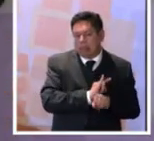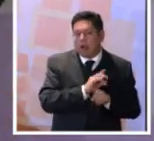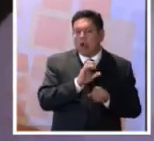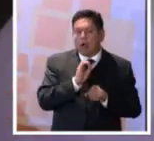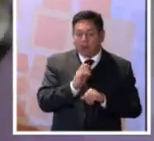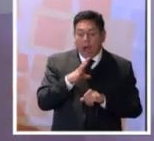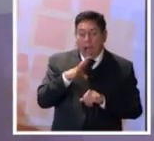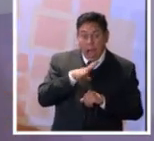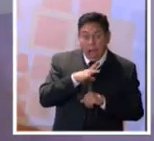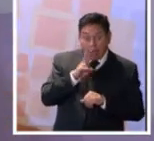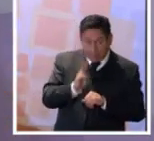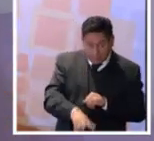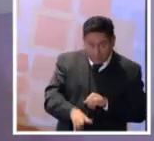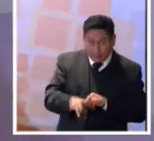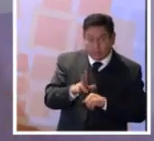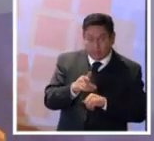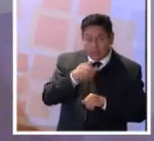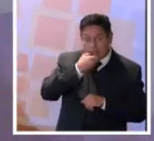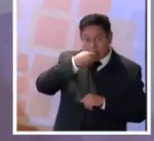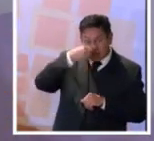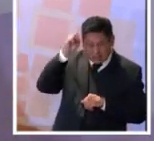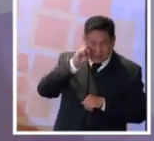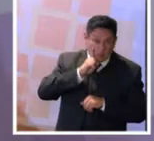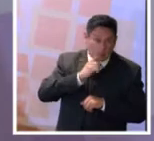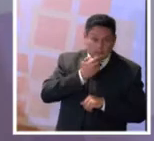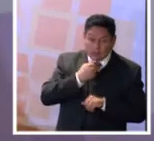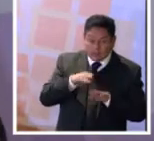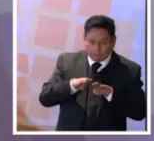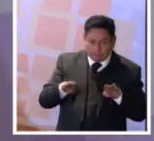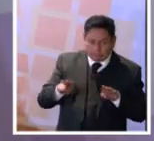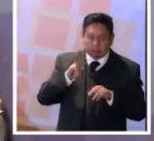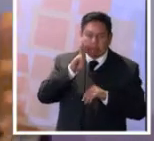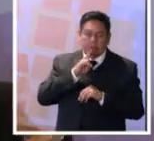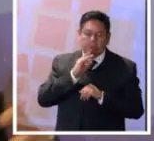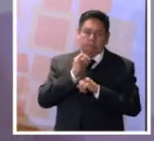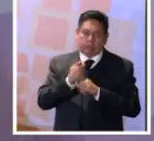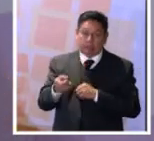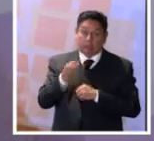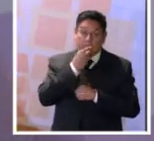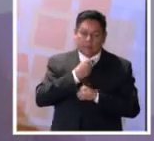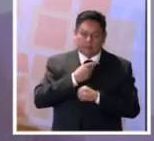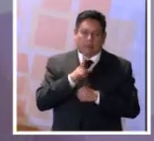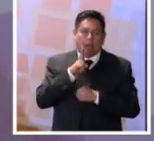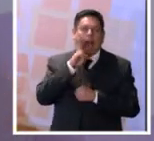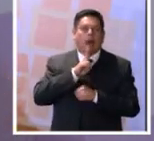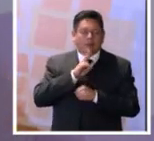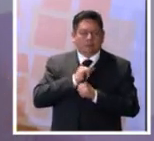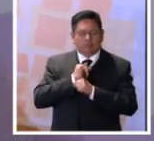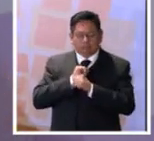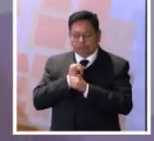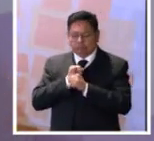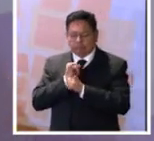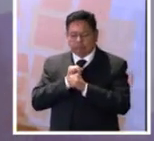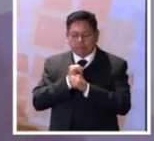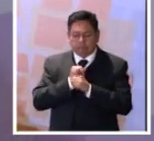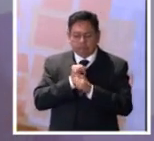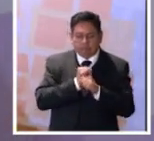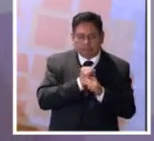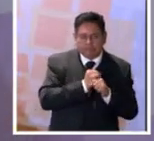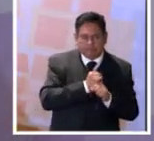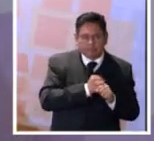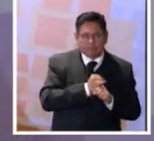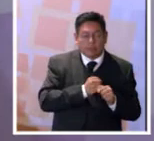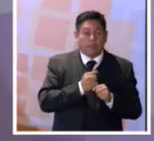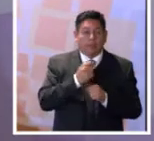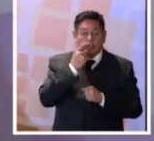para efecto de atender esta temática. Y bueno, esto que fue planteado en una facultad de atracción que fue aprobada por unanimidad en la